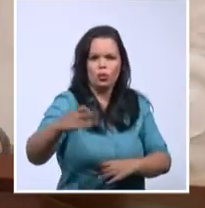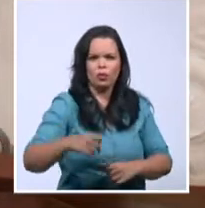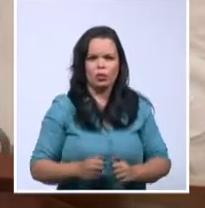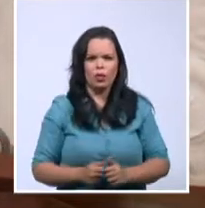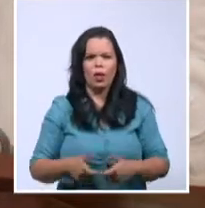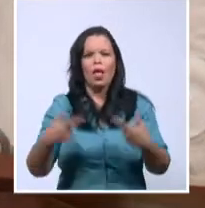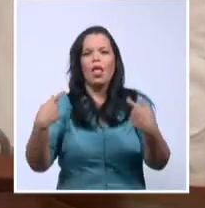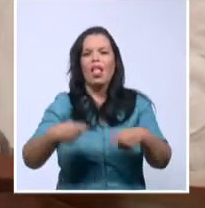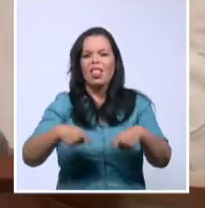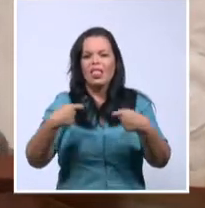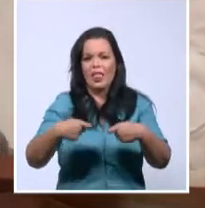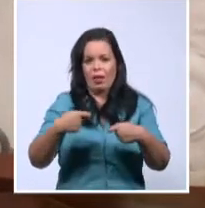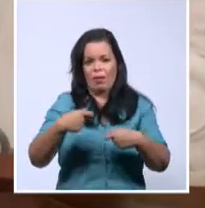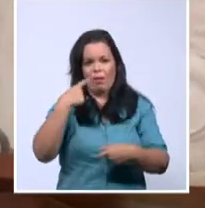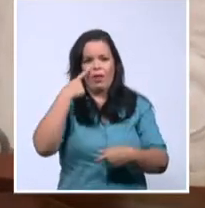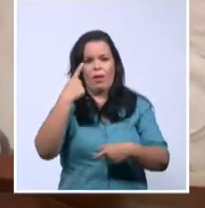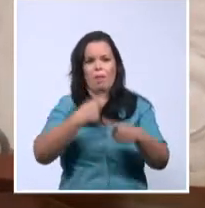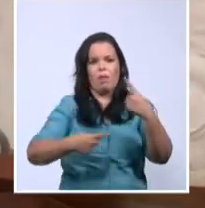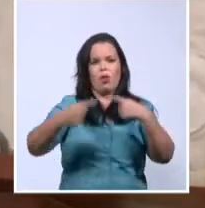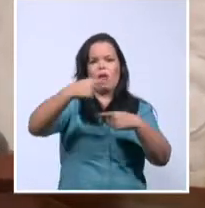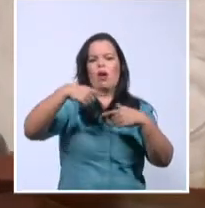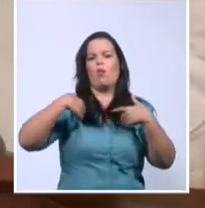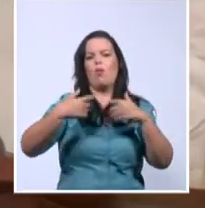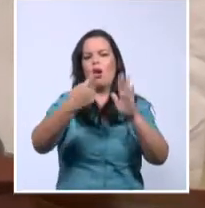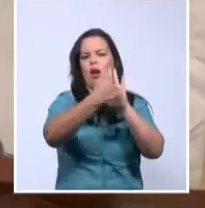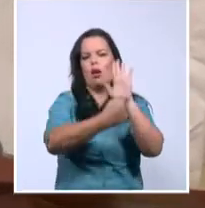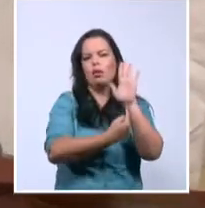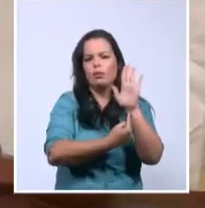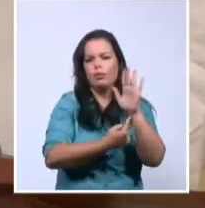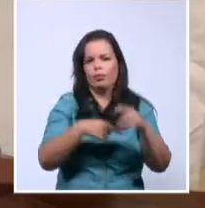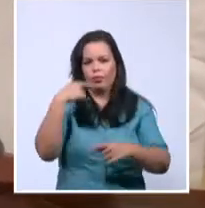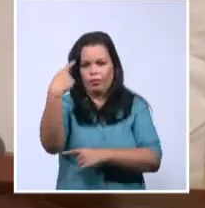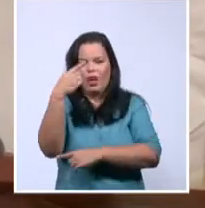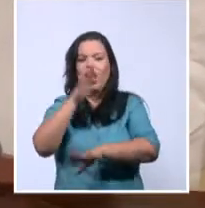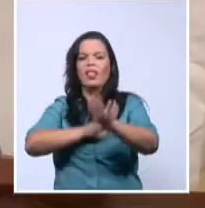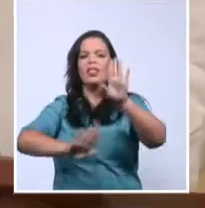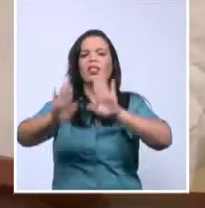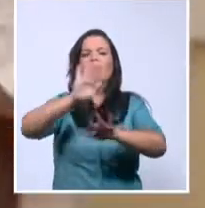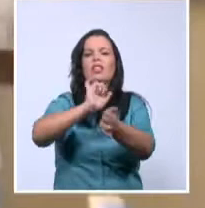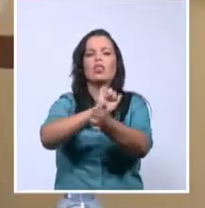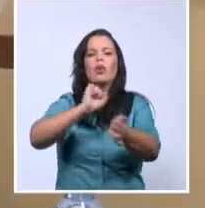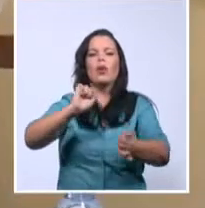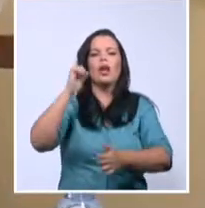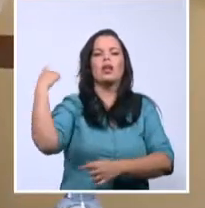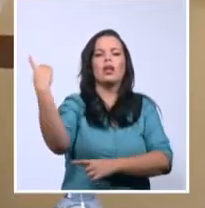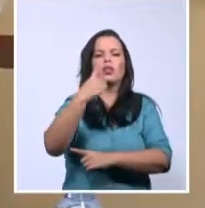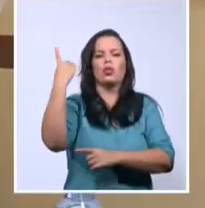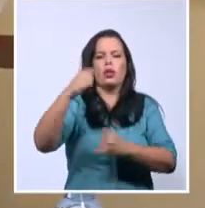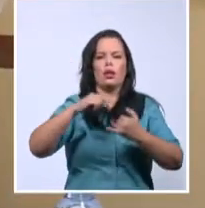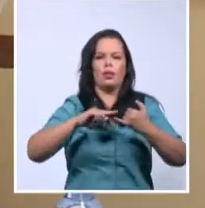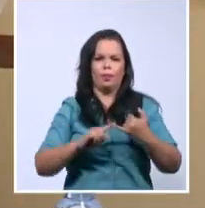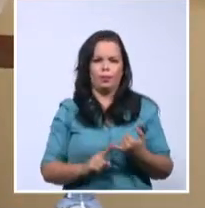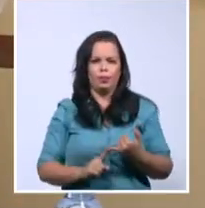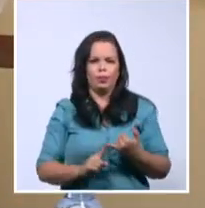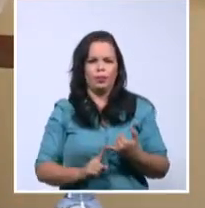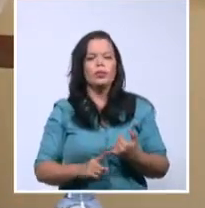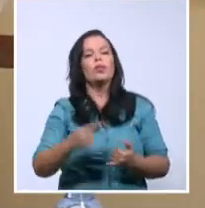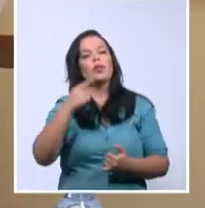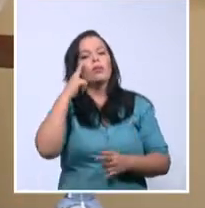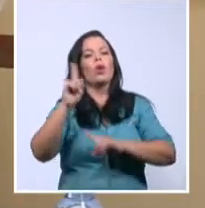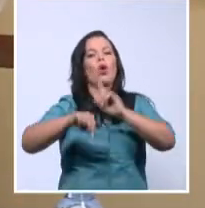las siguientes premisas. Articulación en la defensa de la soberanía nacional, el enfrentamiento a las agresiones y la política hostil de Estados